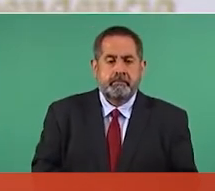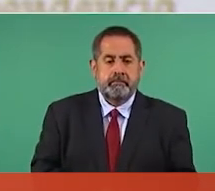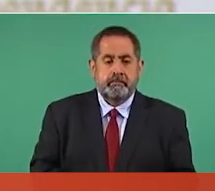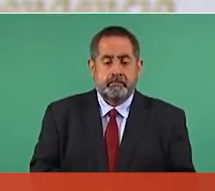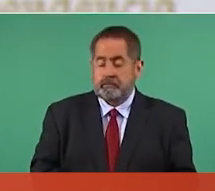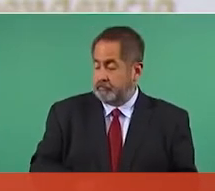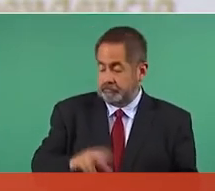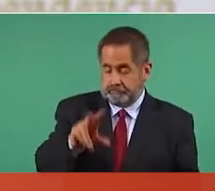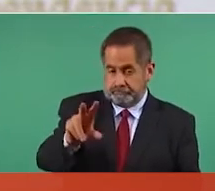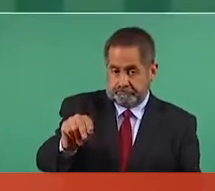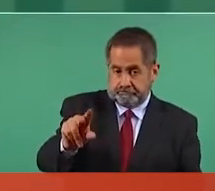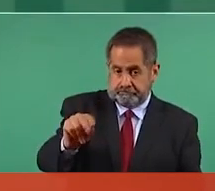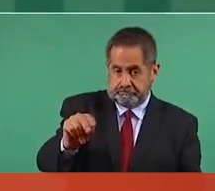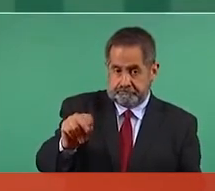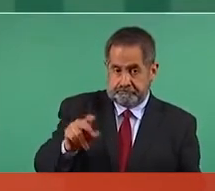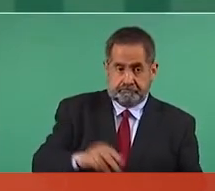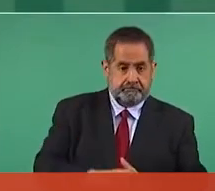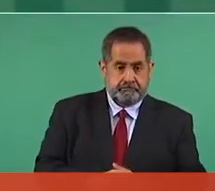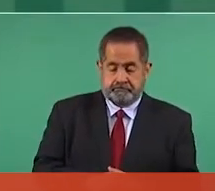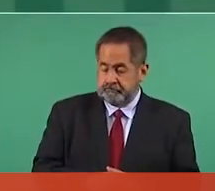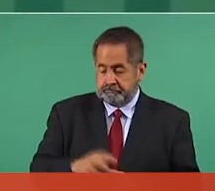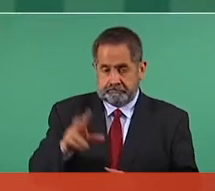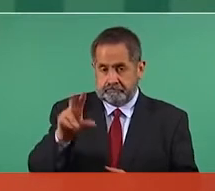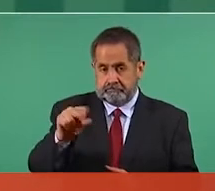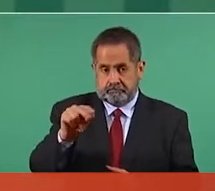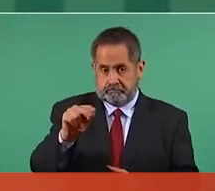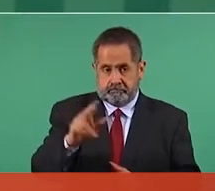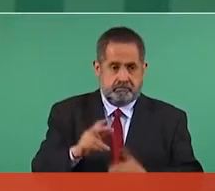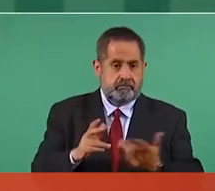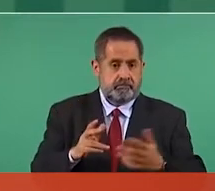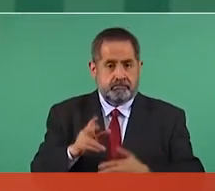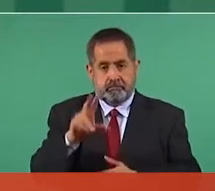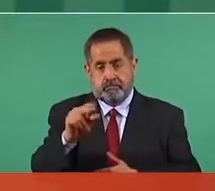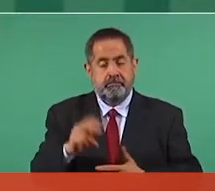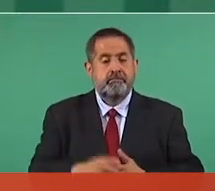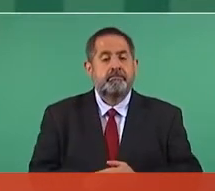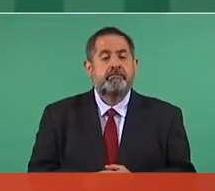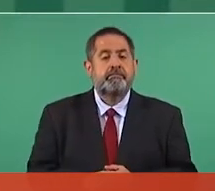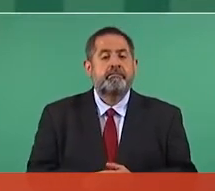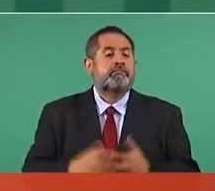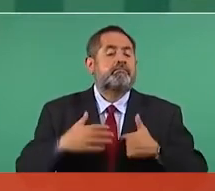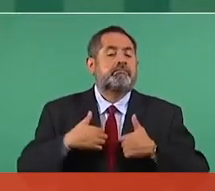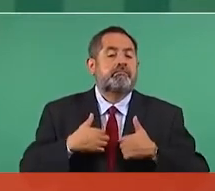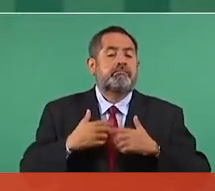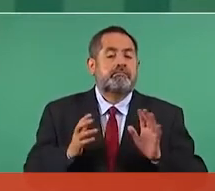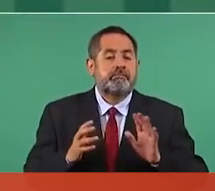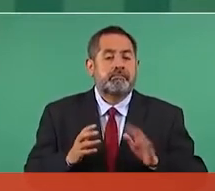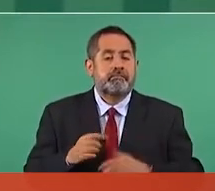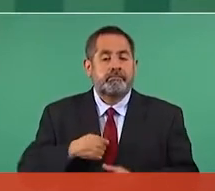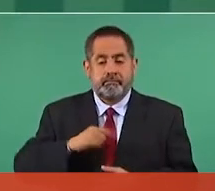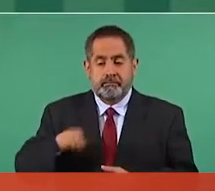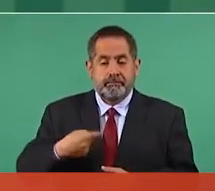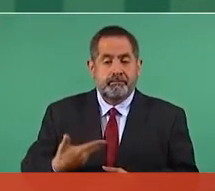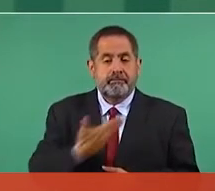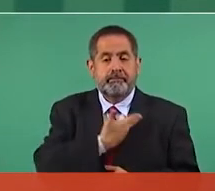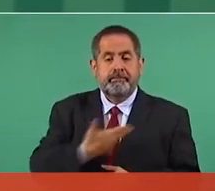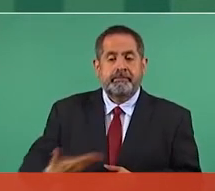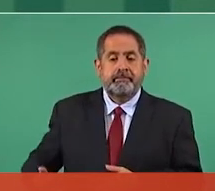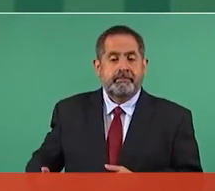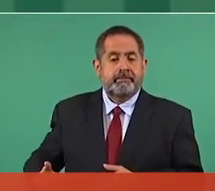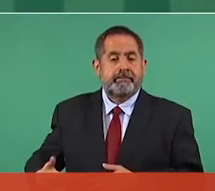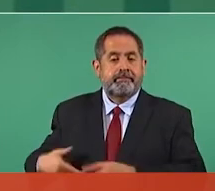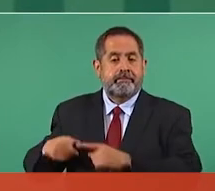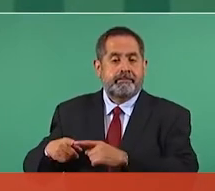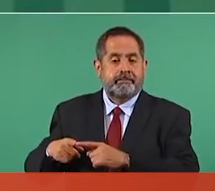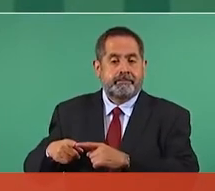No, no, no, no, fíjese, yo soy el presidente